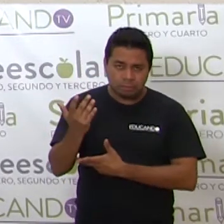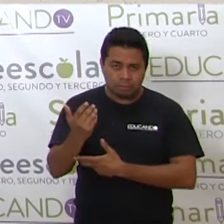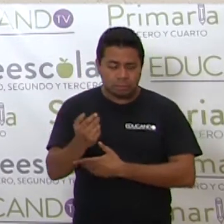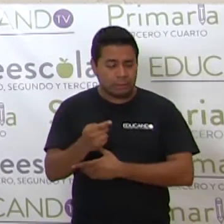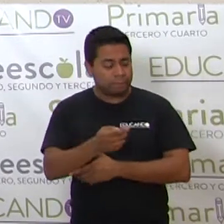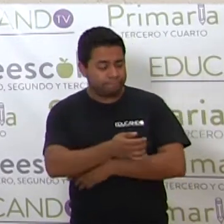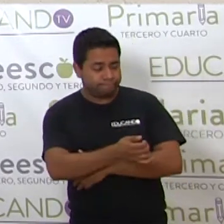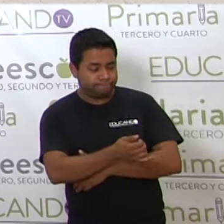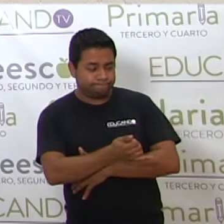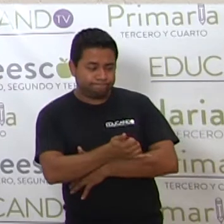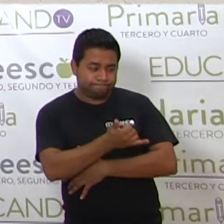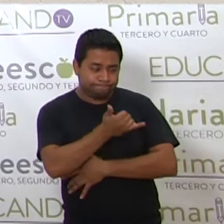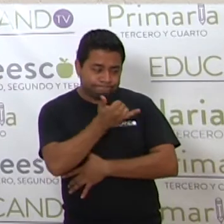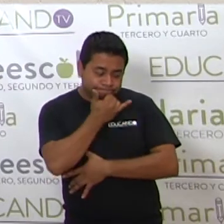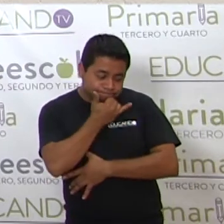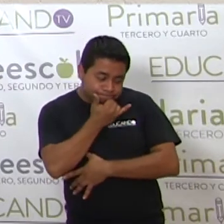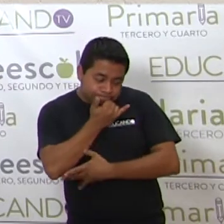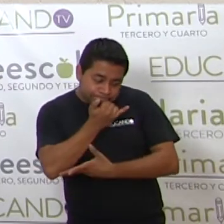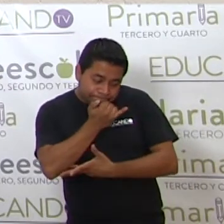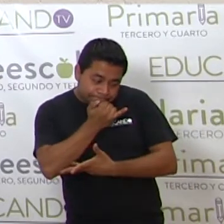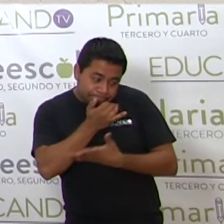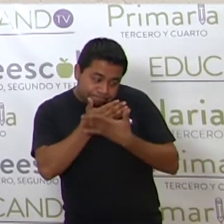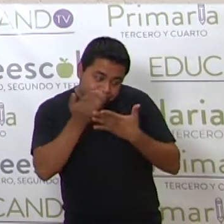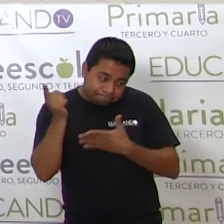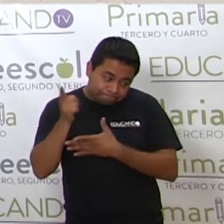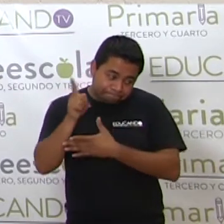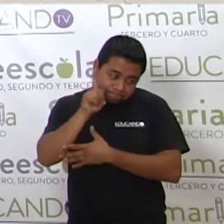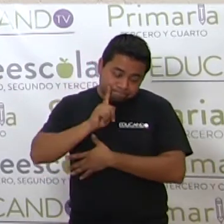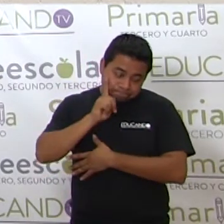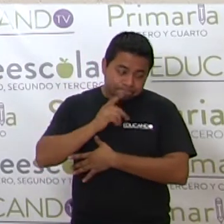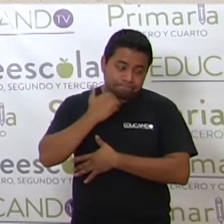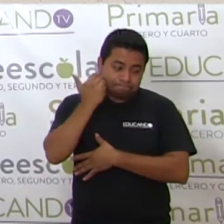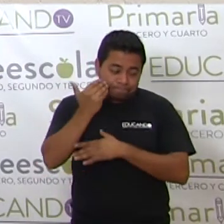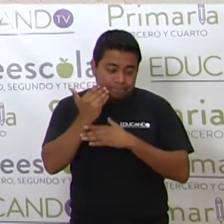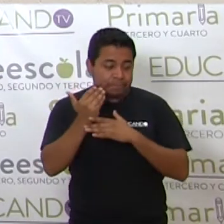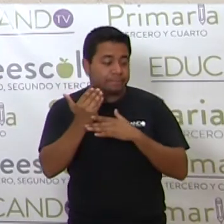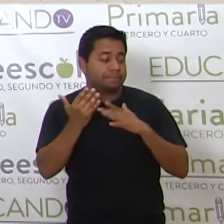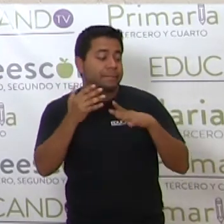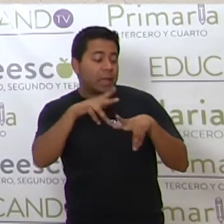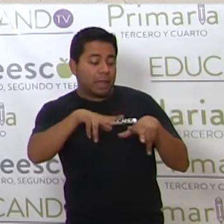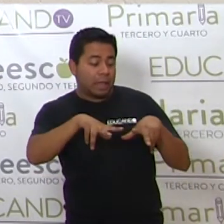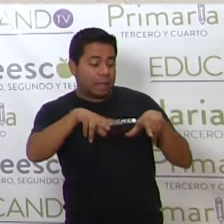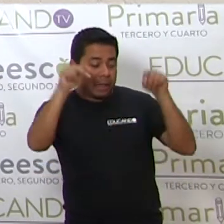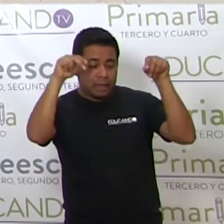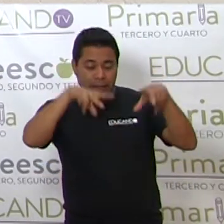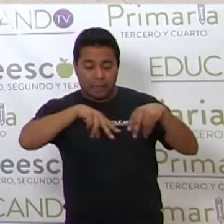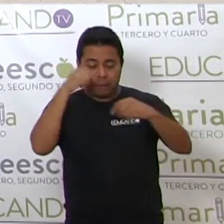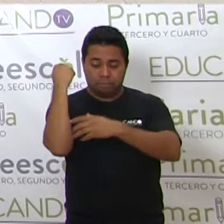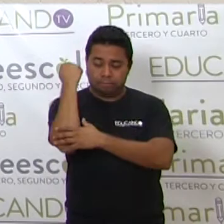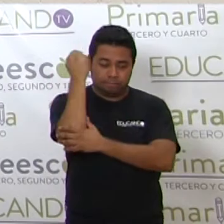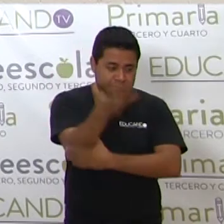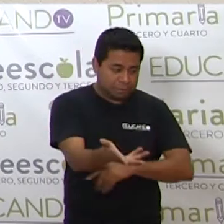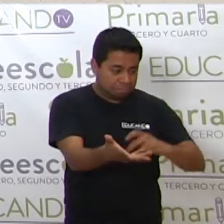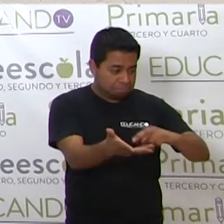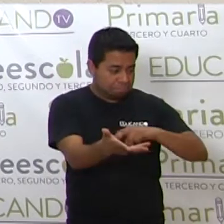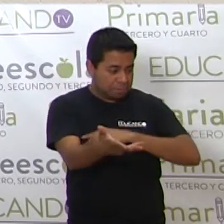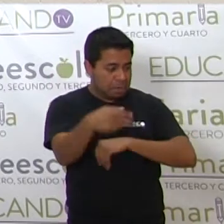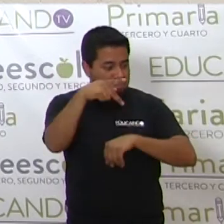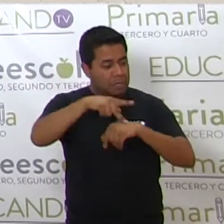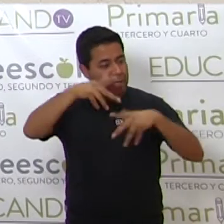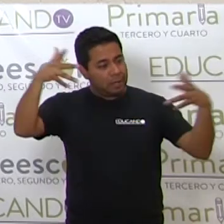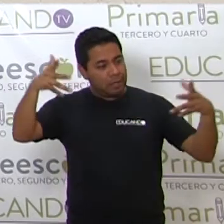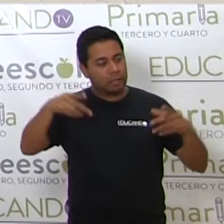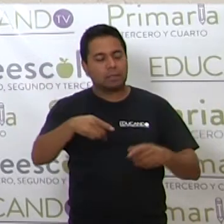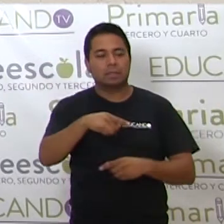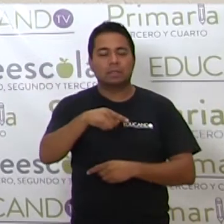supieras contestó el pescador ahora sale con que quiere habitar un gran palacio de piedra vuélvete a donde